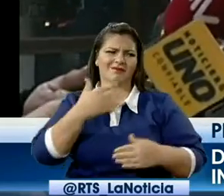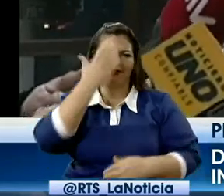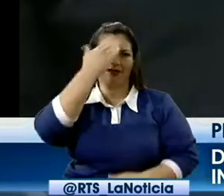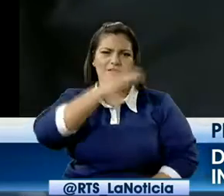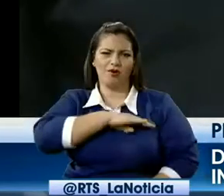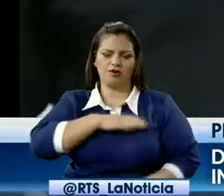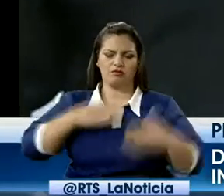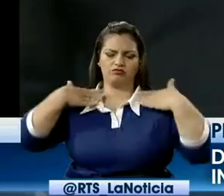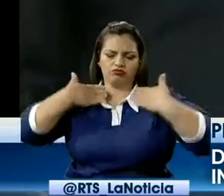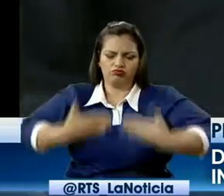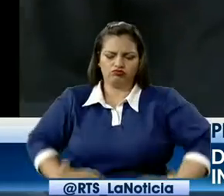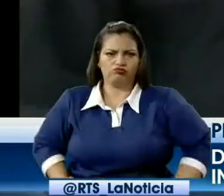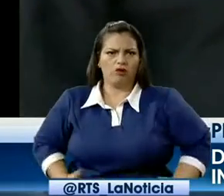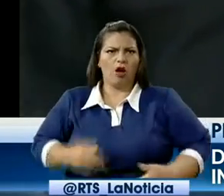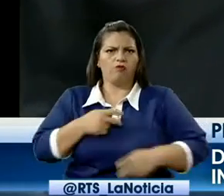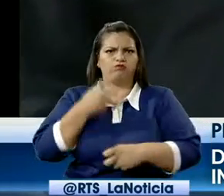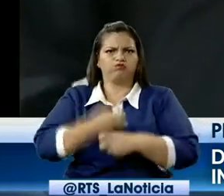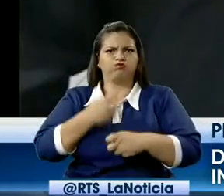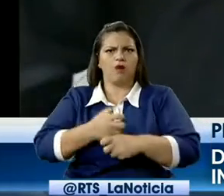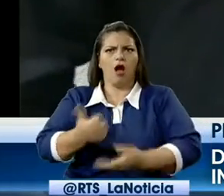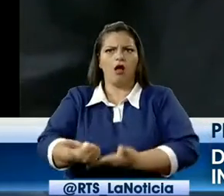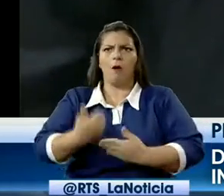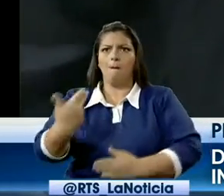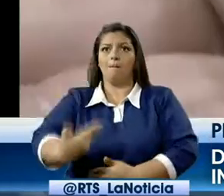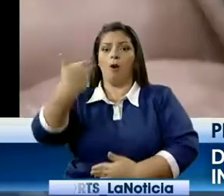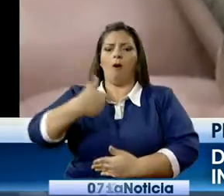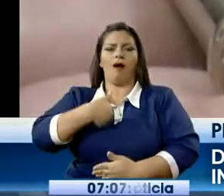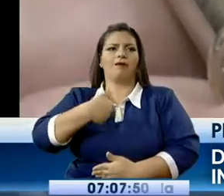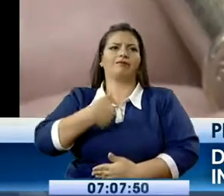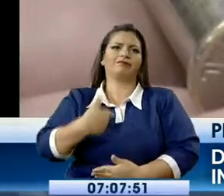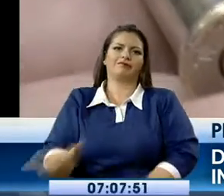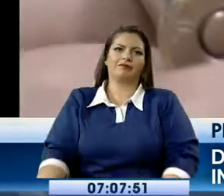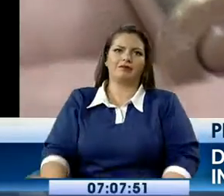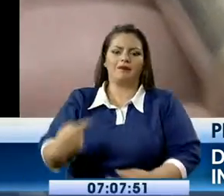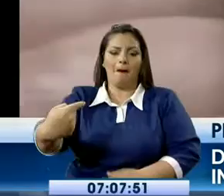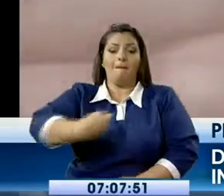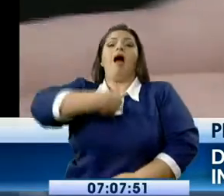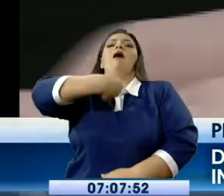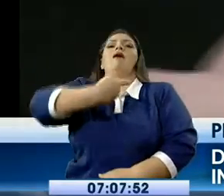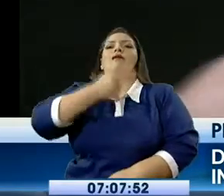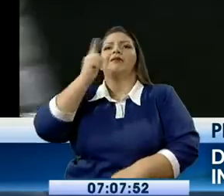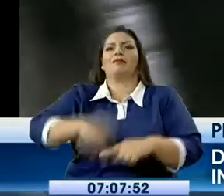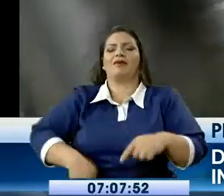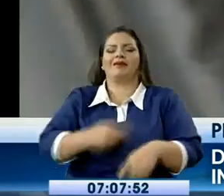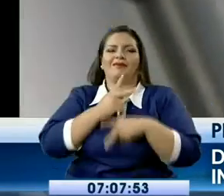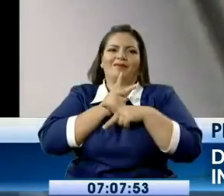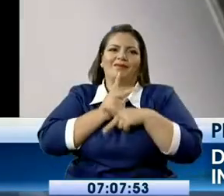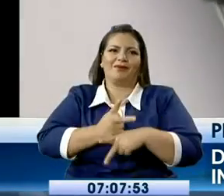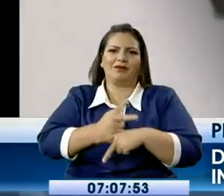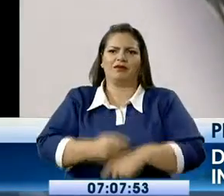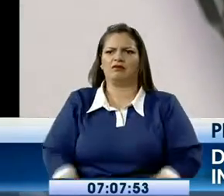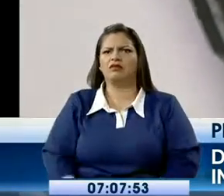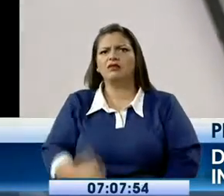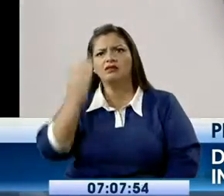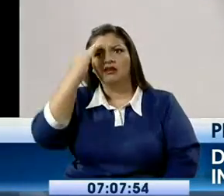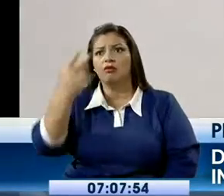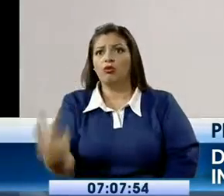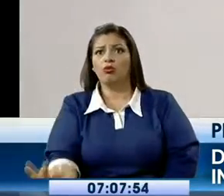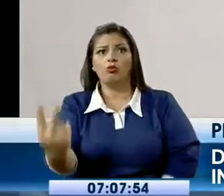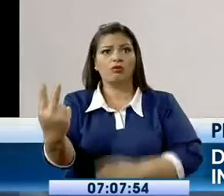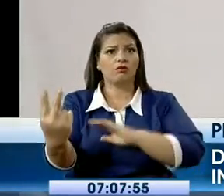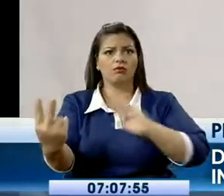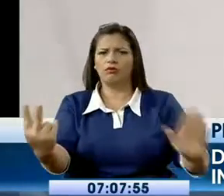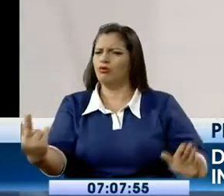proactiva en total eran dos personas banda grande ahí roban siquiera unas cuatro o cinco motos son del